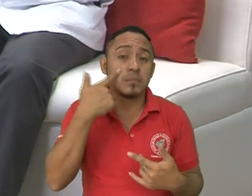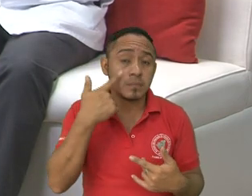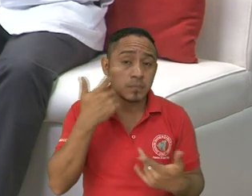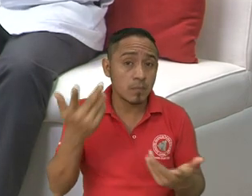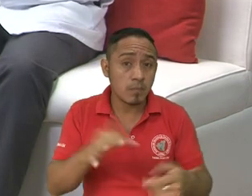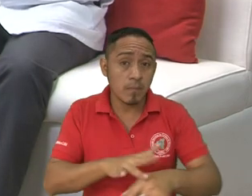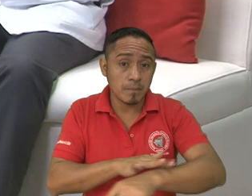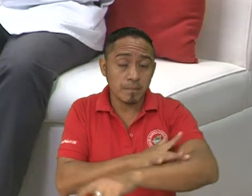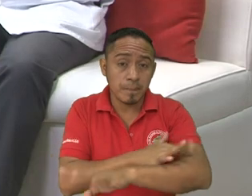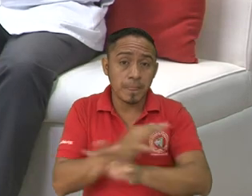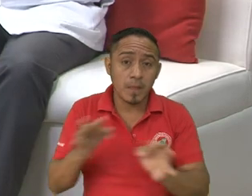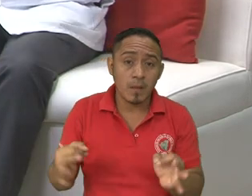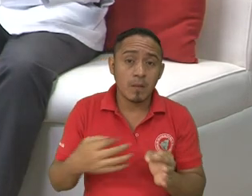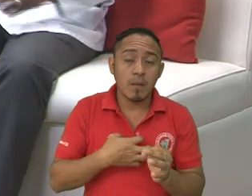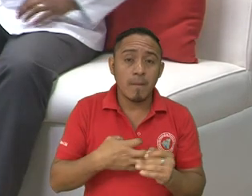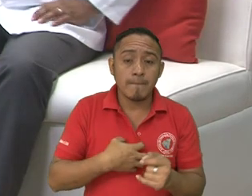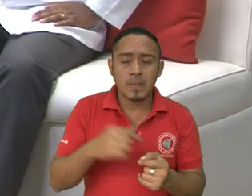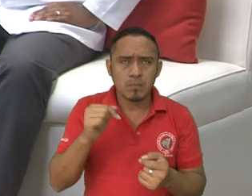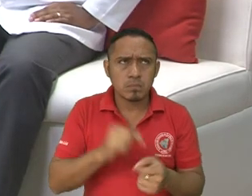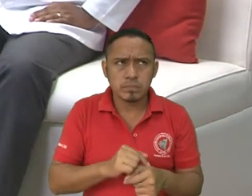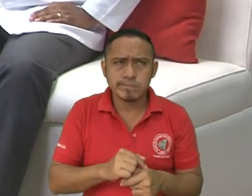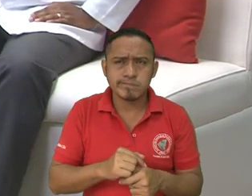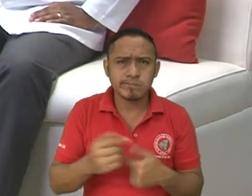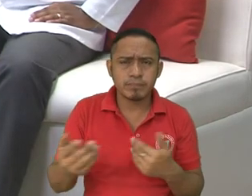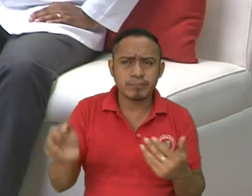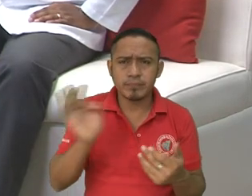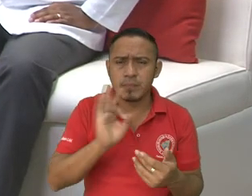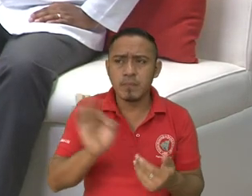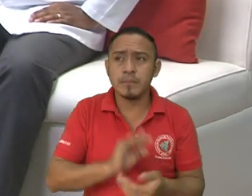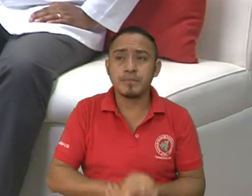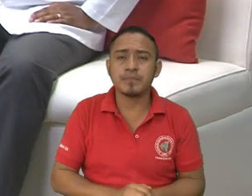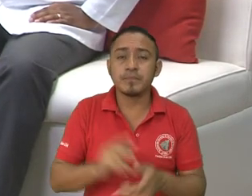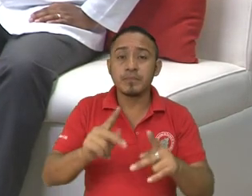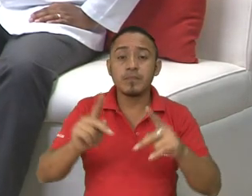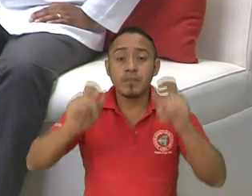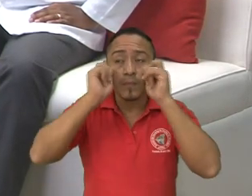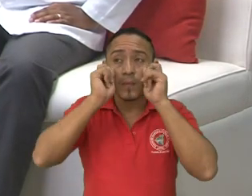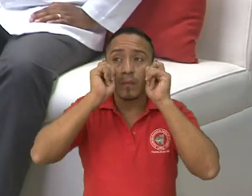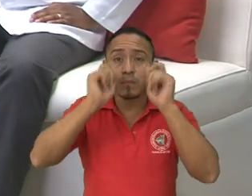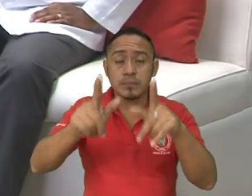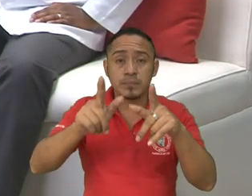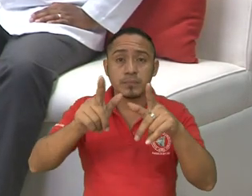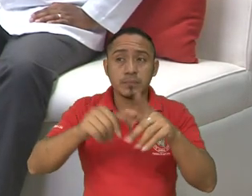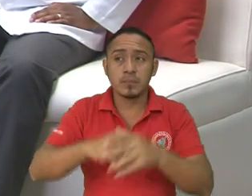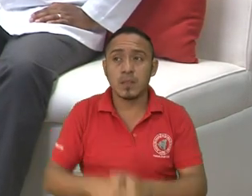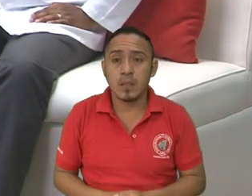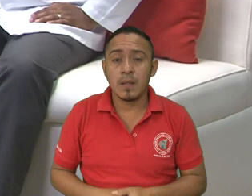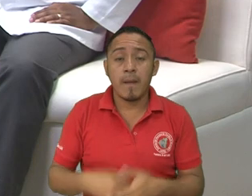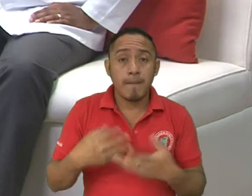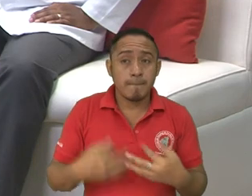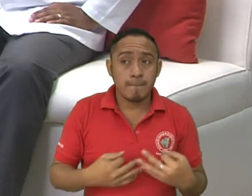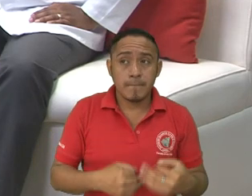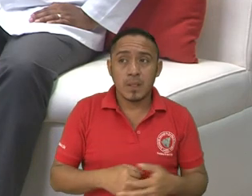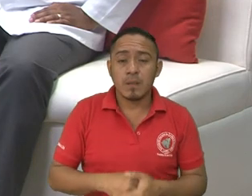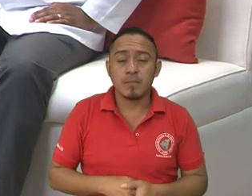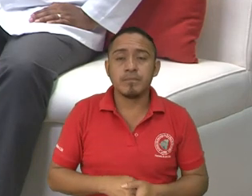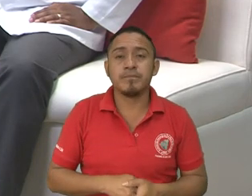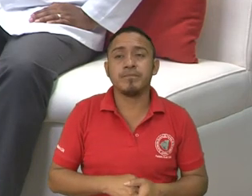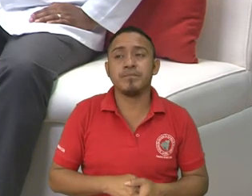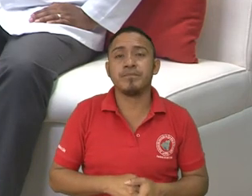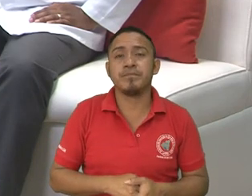el ritmo que no es adecuado al corazón. Hay personas que se sorprenden, doctor, que quizás aparentemente están sanas, van por